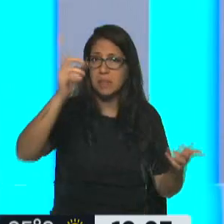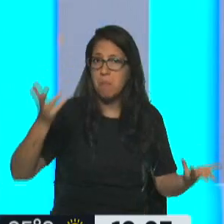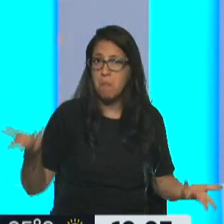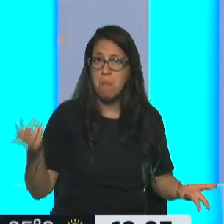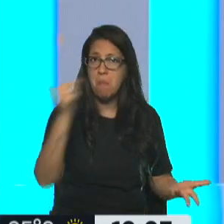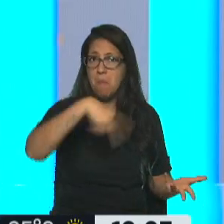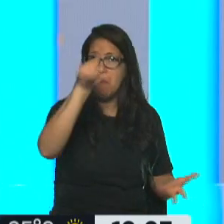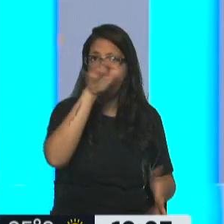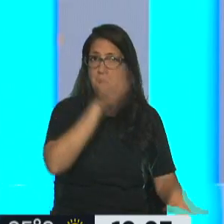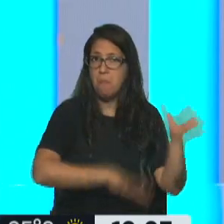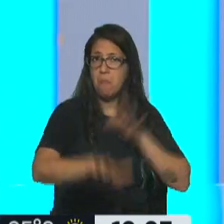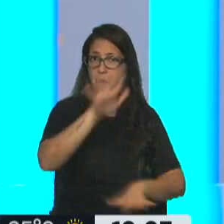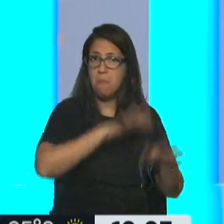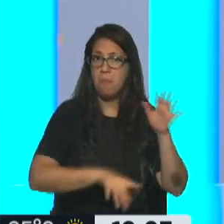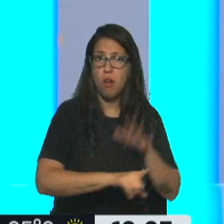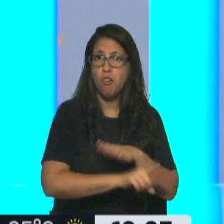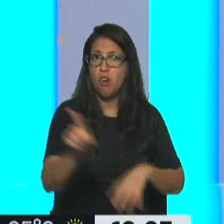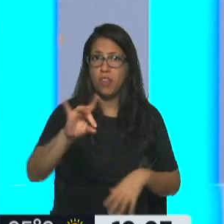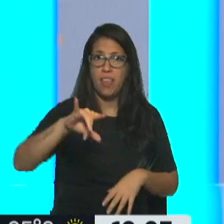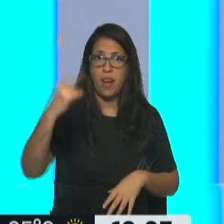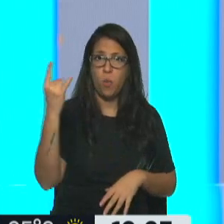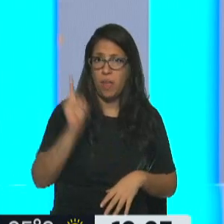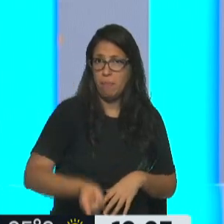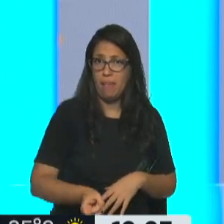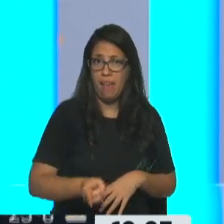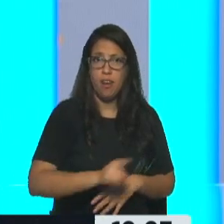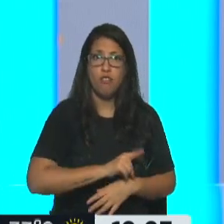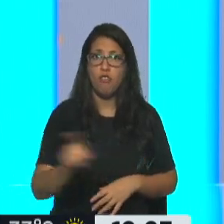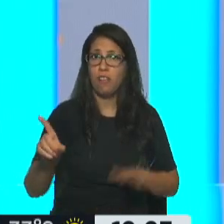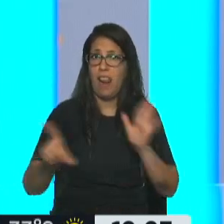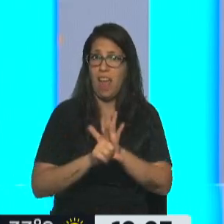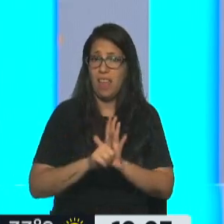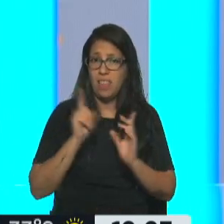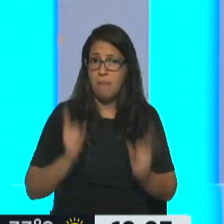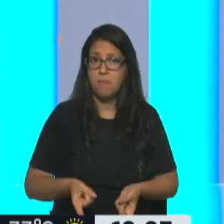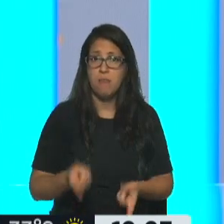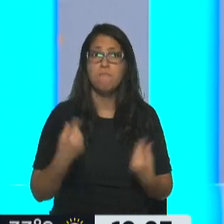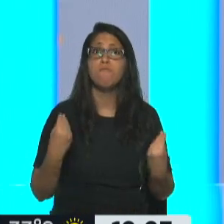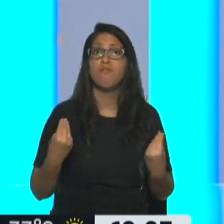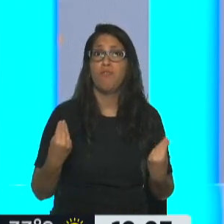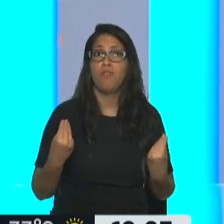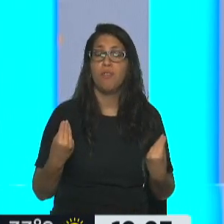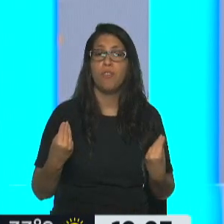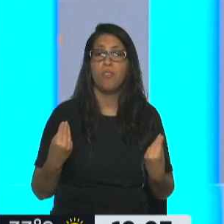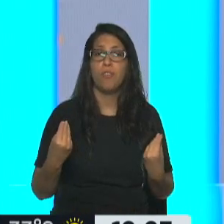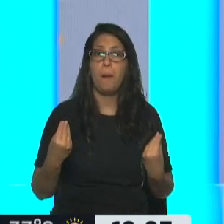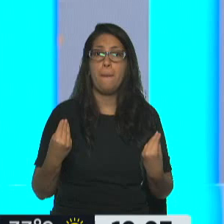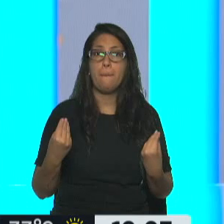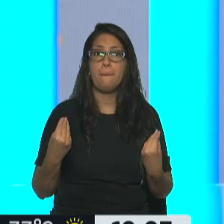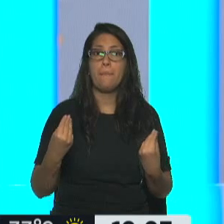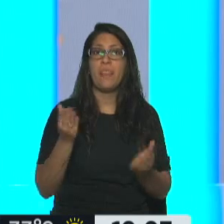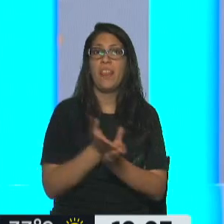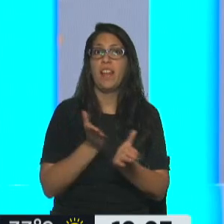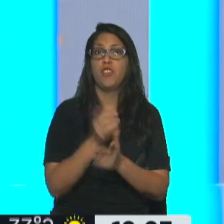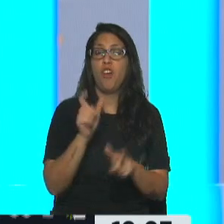Están organizándose en contra del dnu y en contra de la ley porque va en contra de los eh de